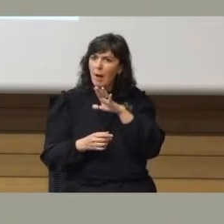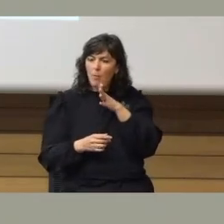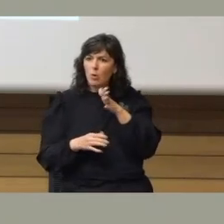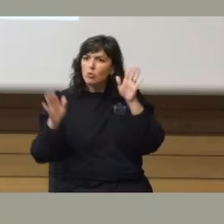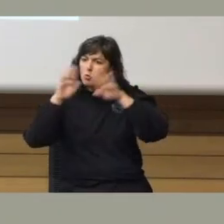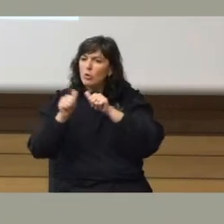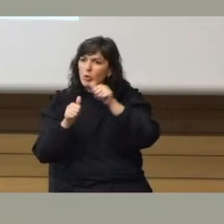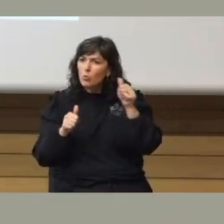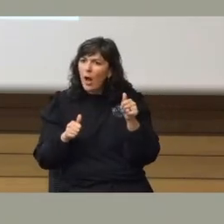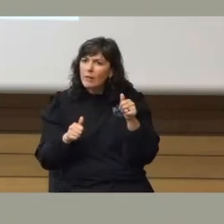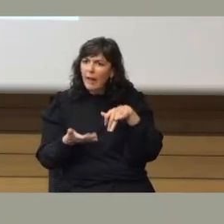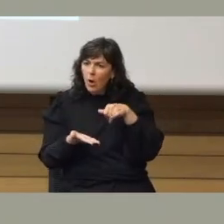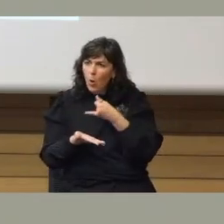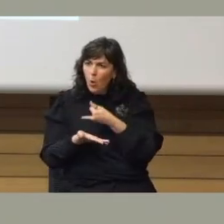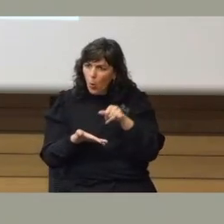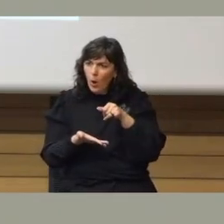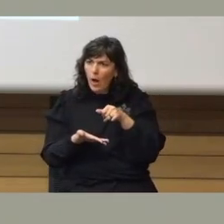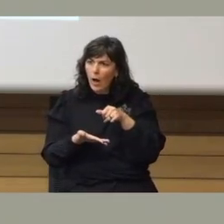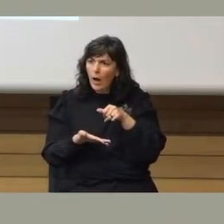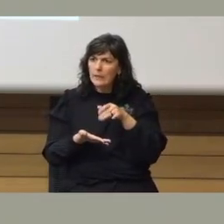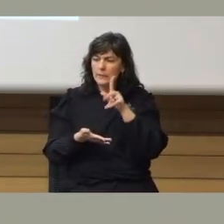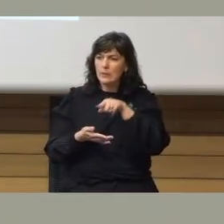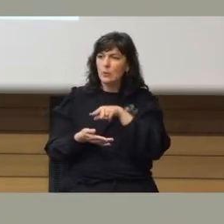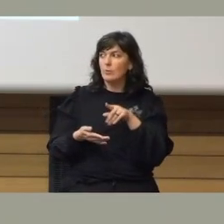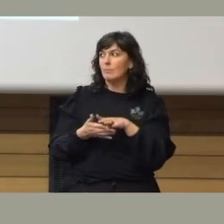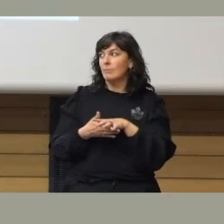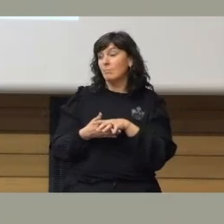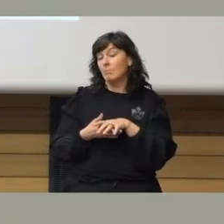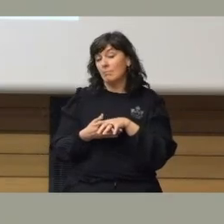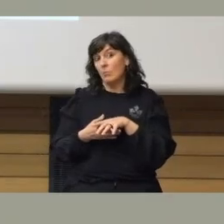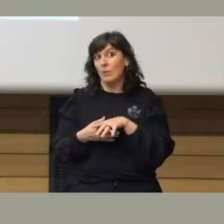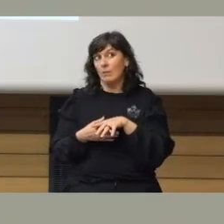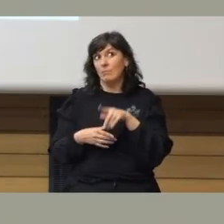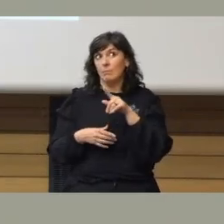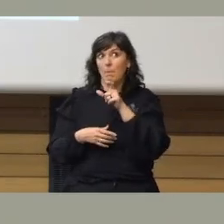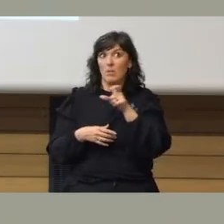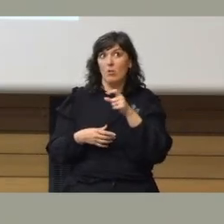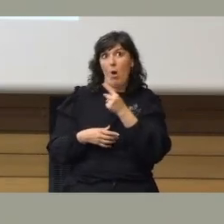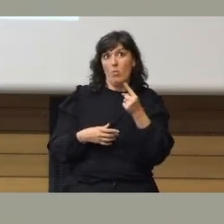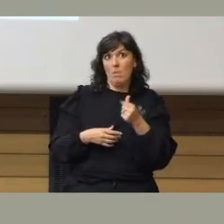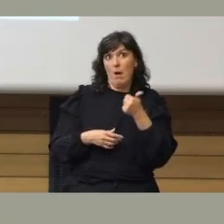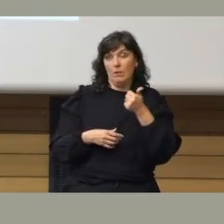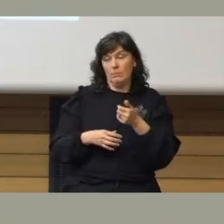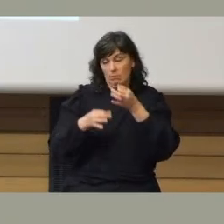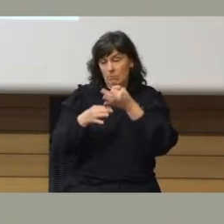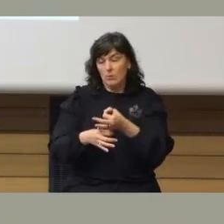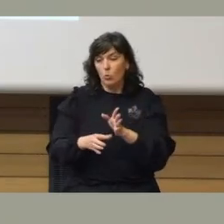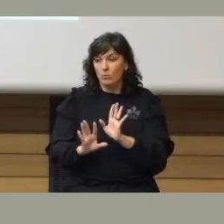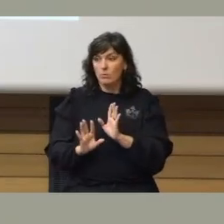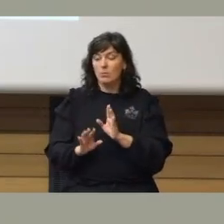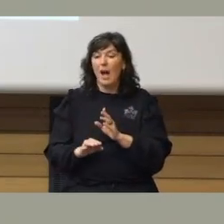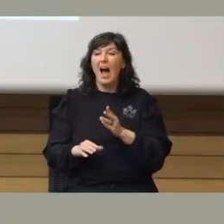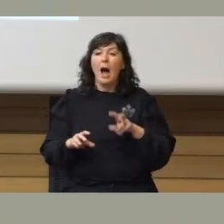Hombre, más de 11 personas diríamos que sí. Y al principio pensamos que era un error de investigación. Que pensamos, no,